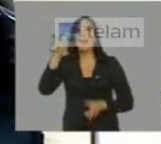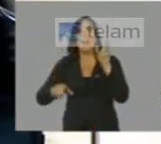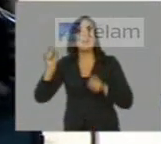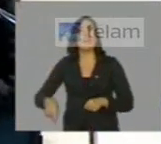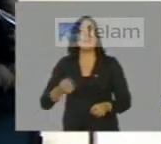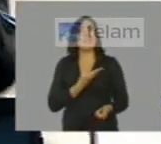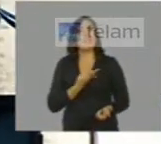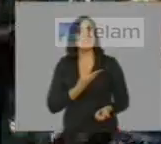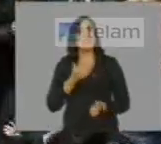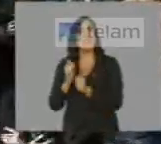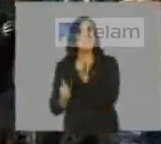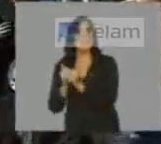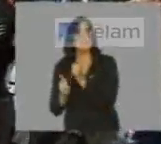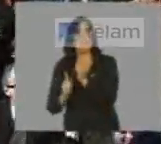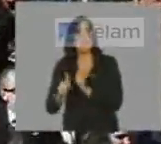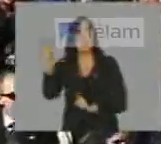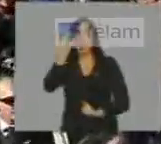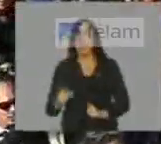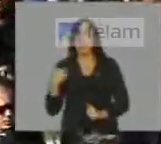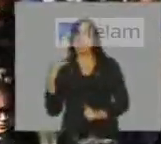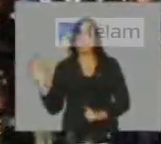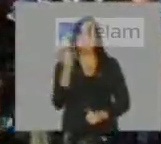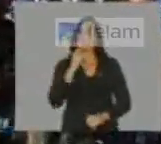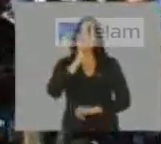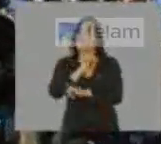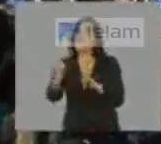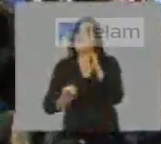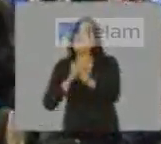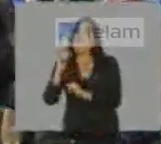a los argentinos que esa magnífica